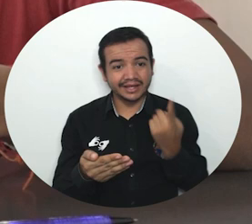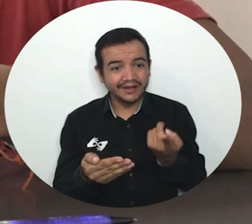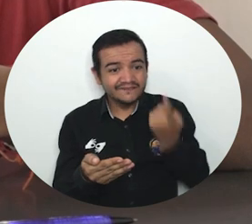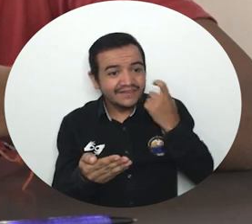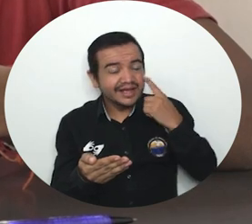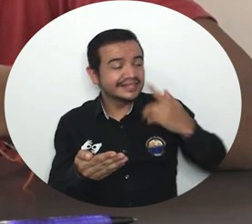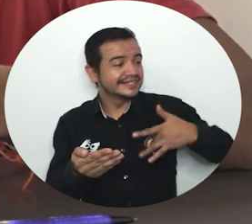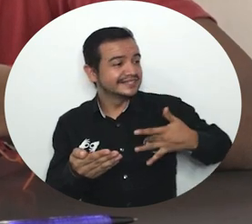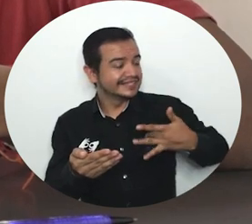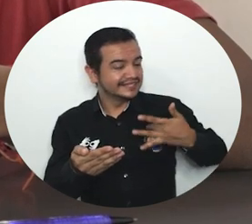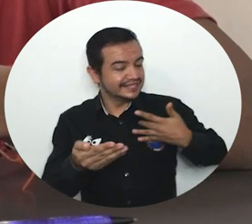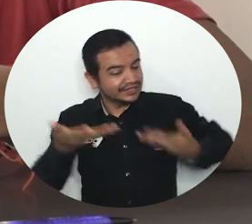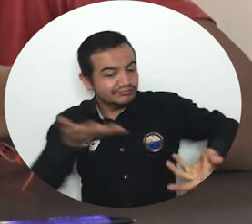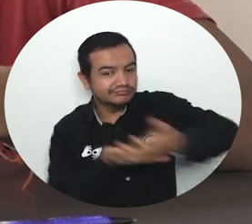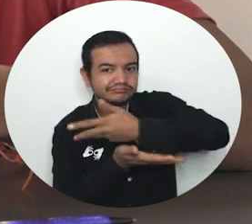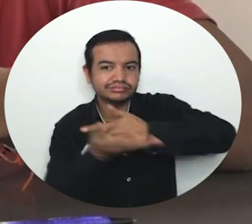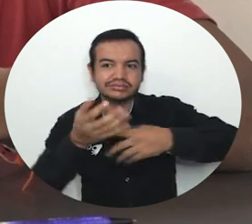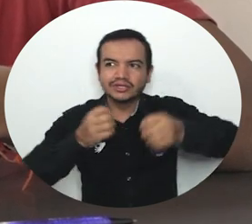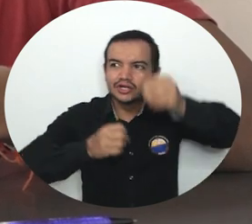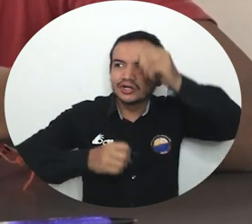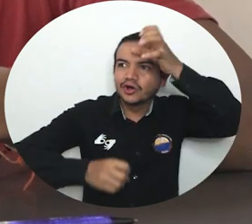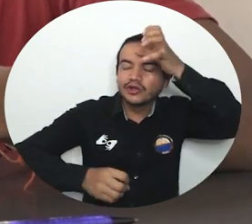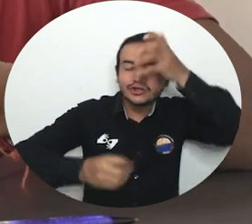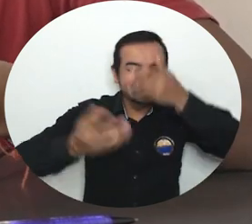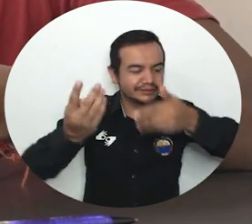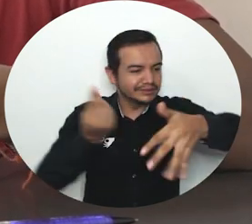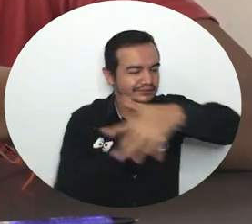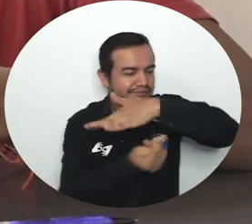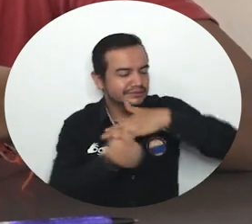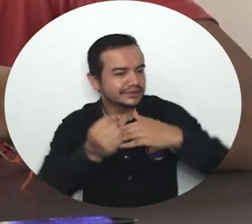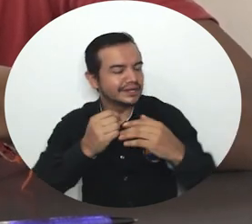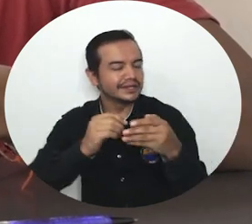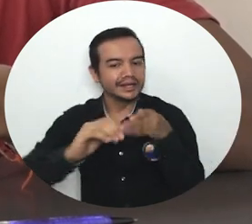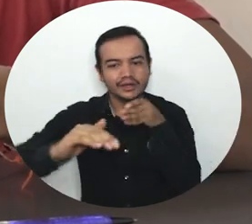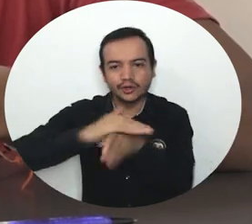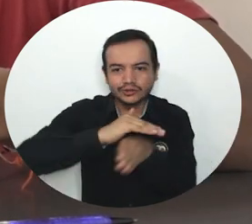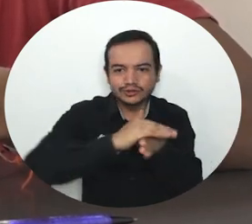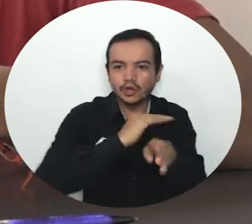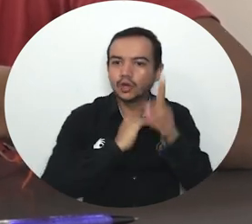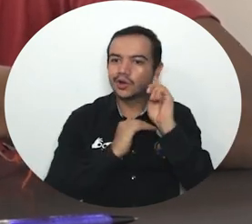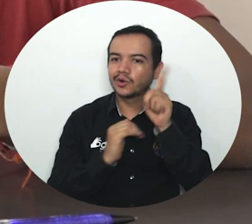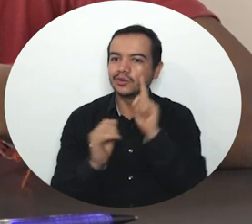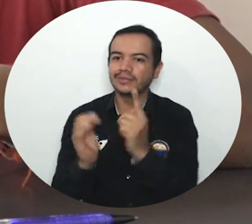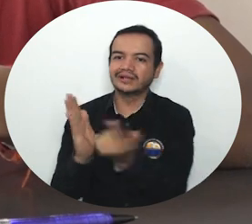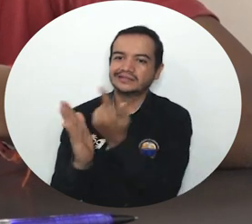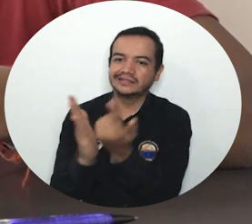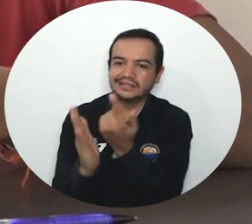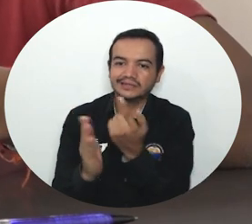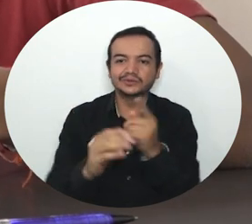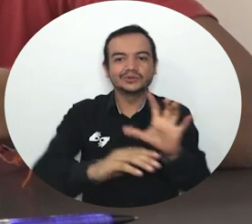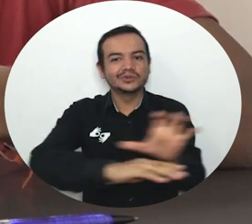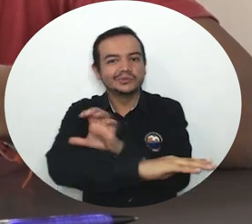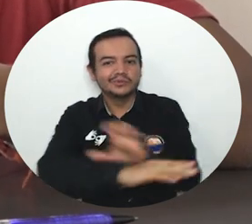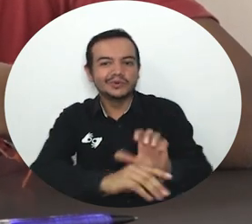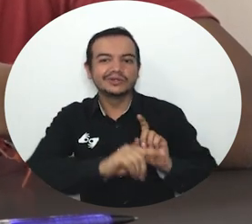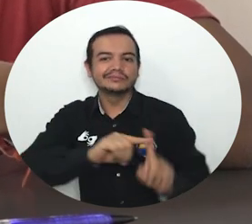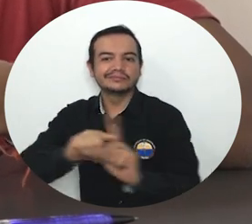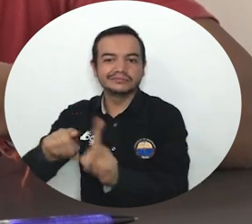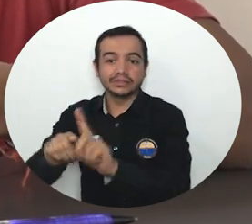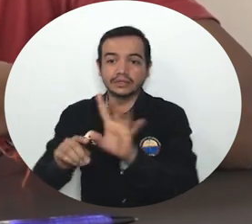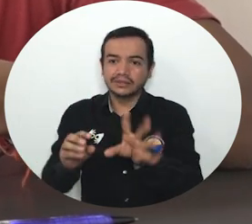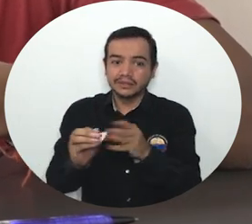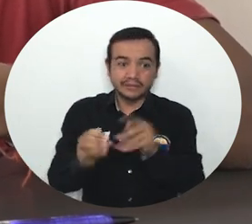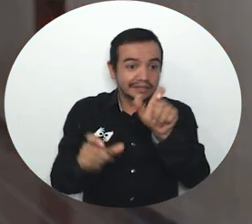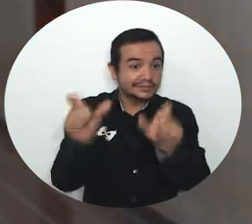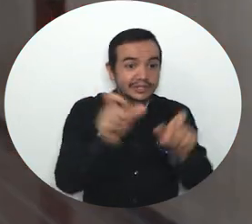ambiente, de conocimiento más que todo, de accesibilidad por los libros, por computadores, por personas